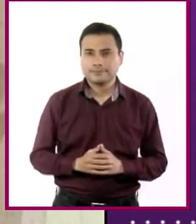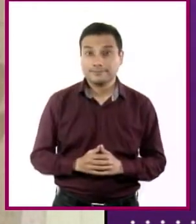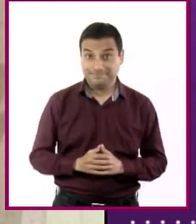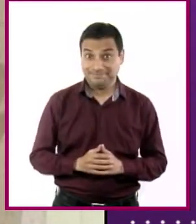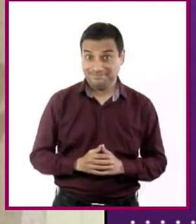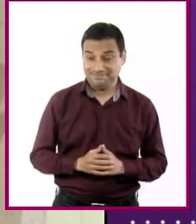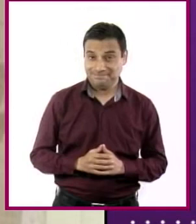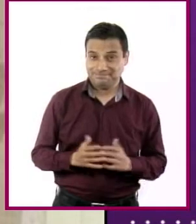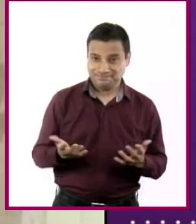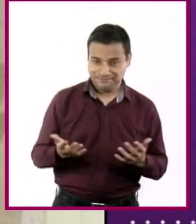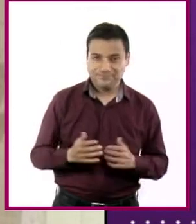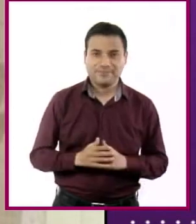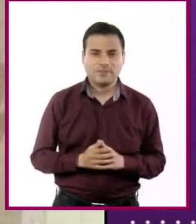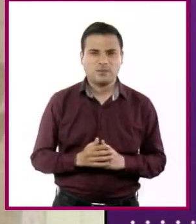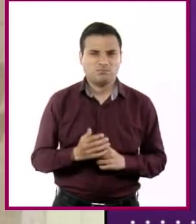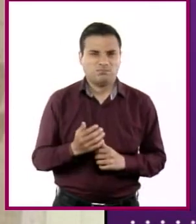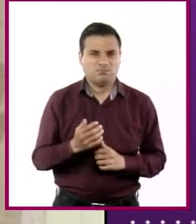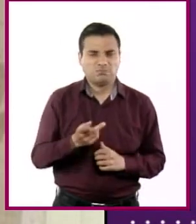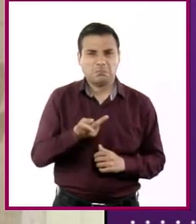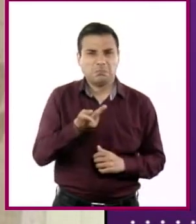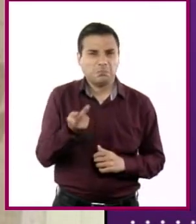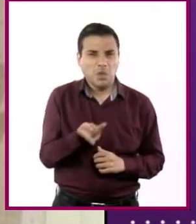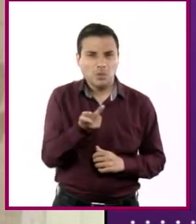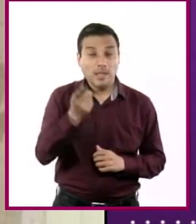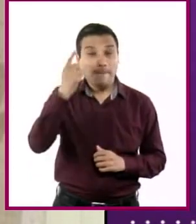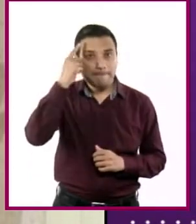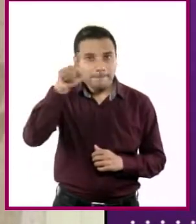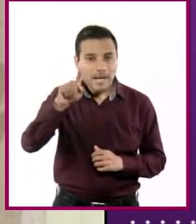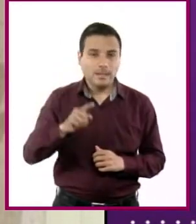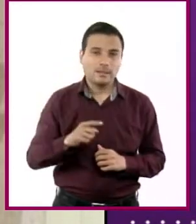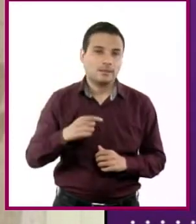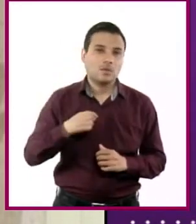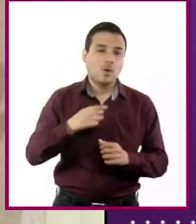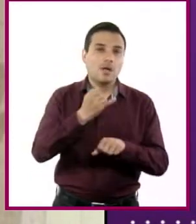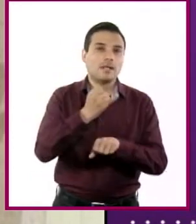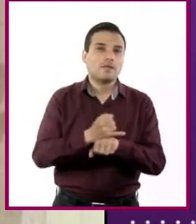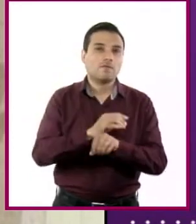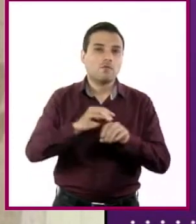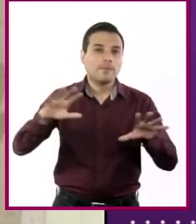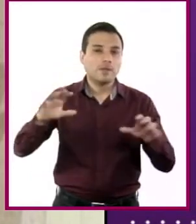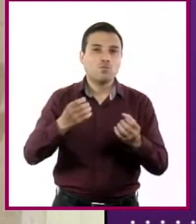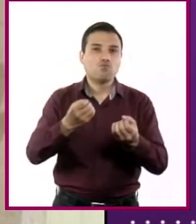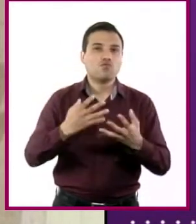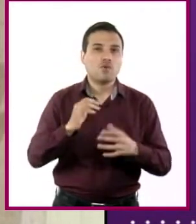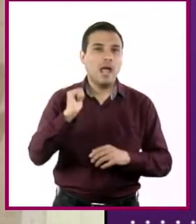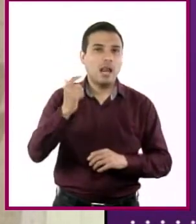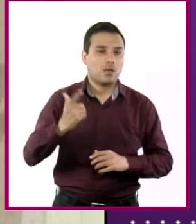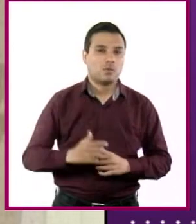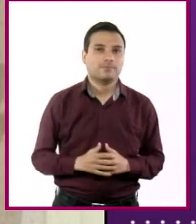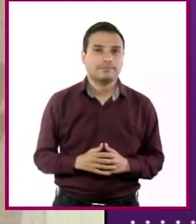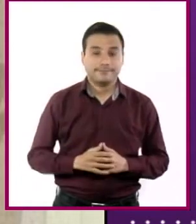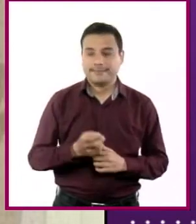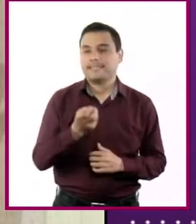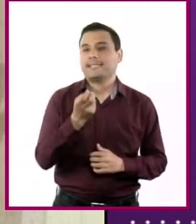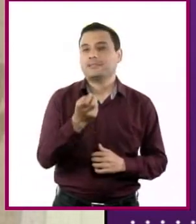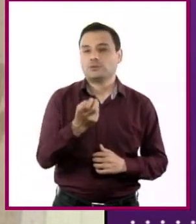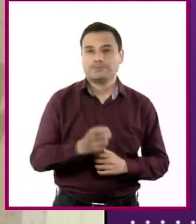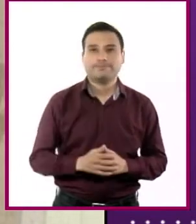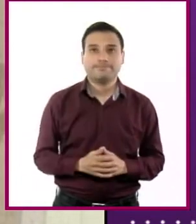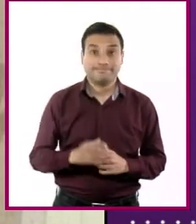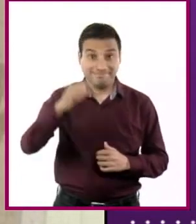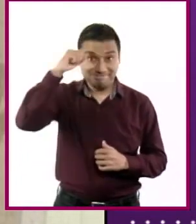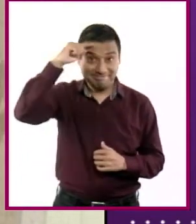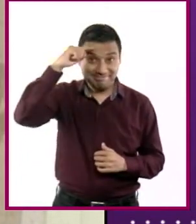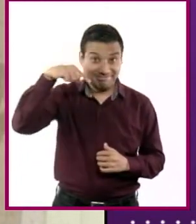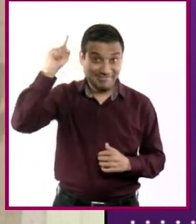tres casos, se quiere obtener información específica acerca de algo que sucederá en el futuro. Exacto, Sandy. Sencillo,